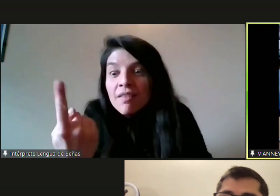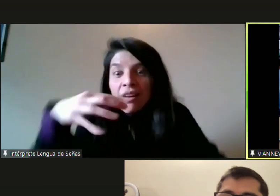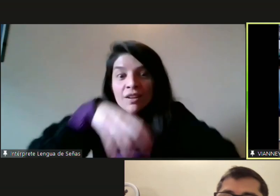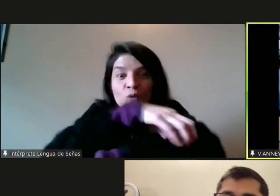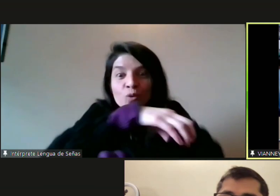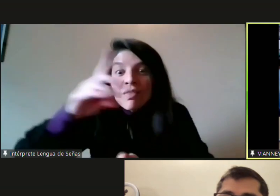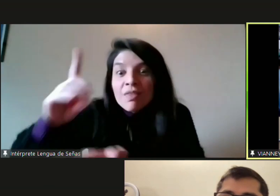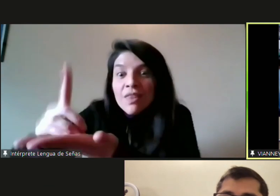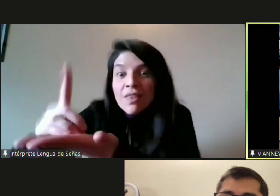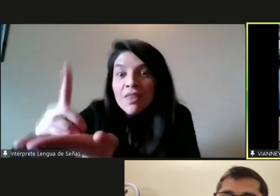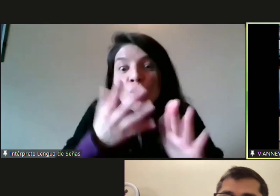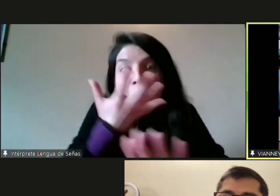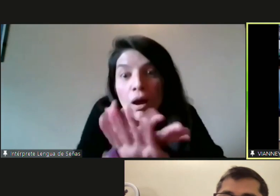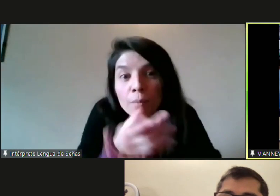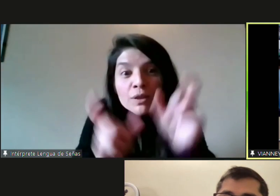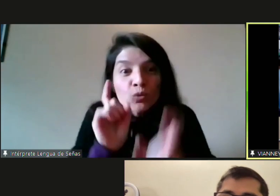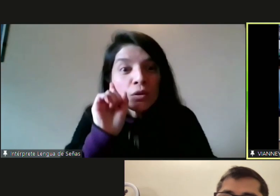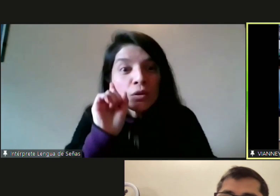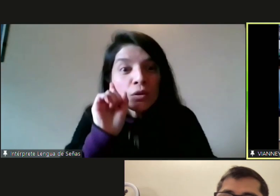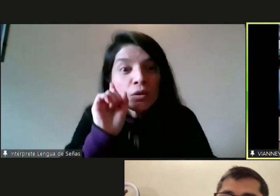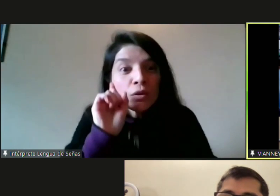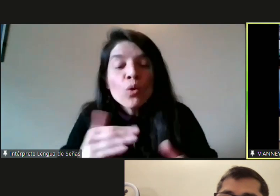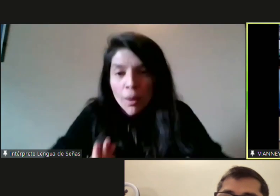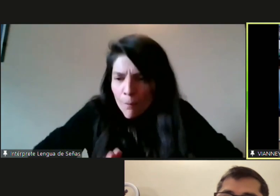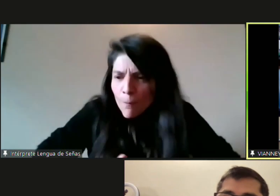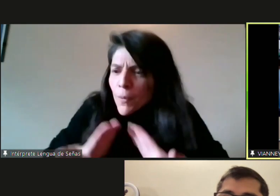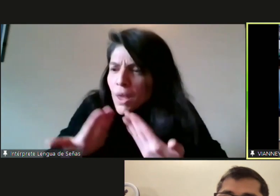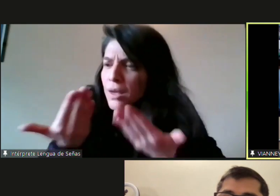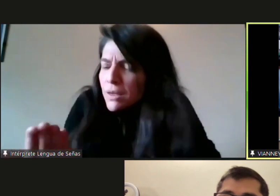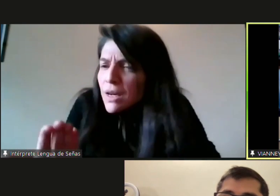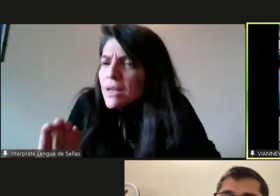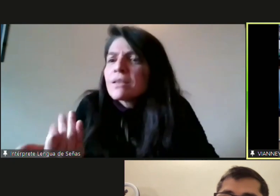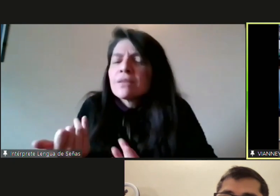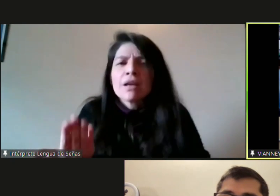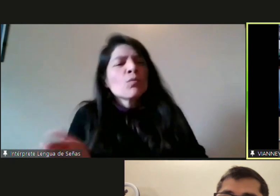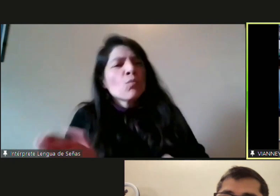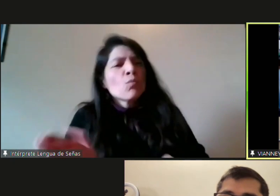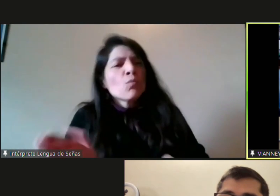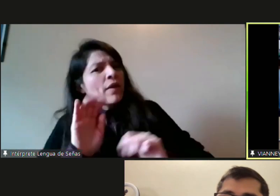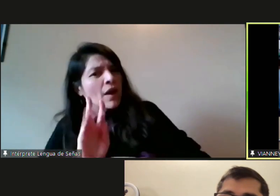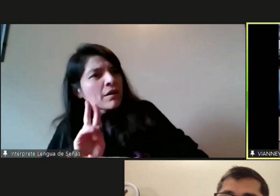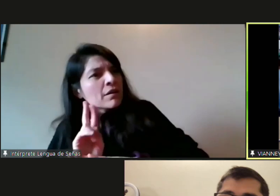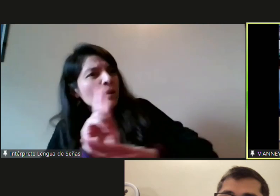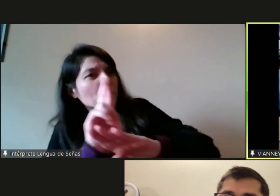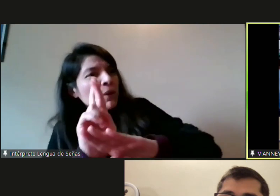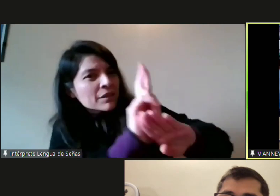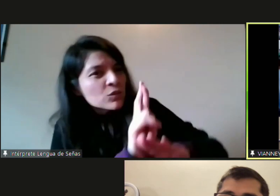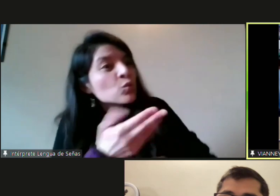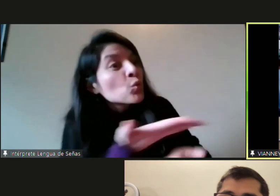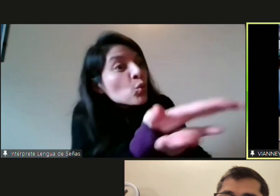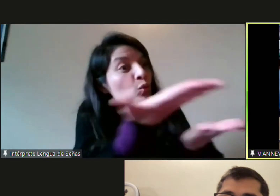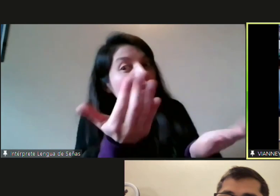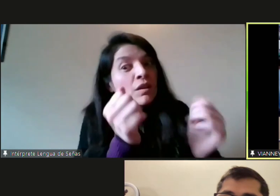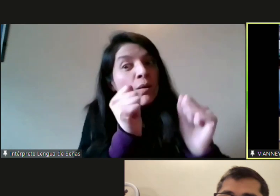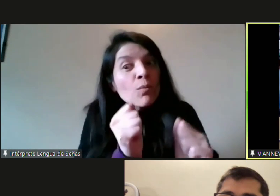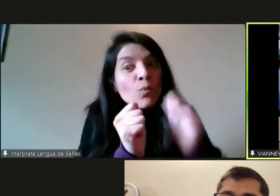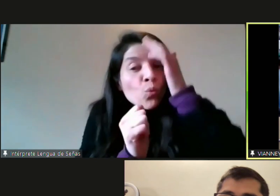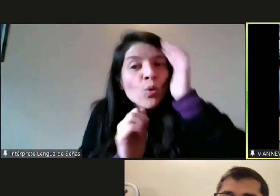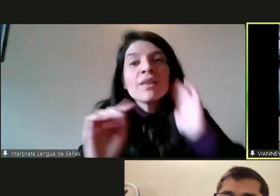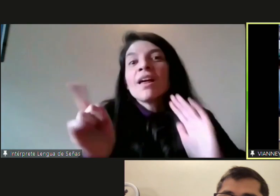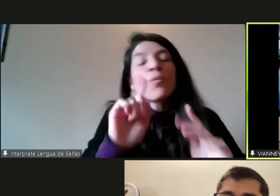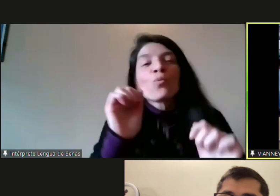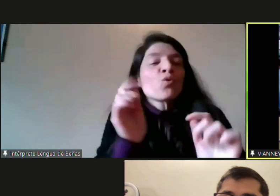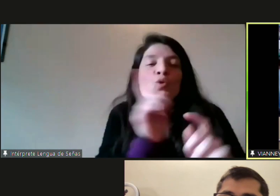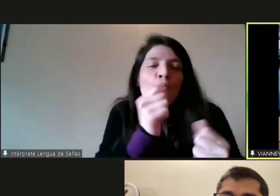hay personas sordas que merecen su representación y que ustedes los puedan, no voy a decir oír, que ustedes los